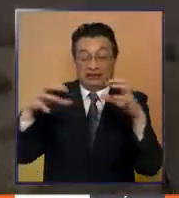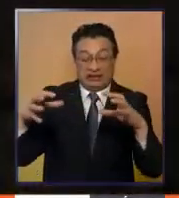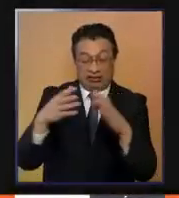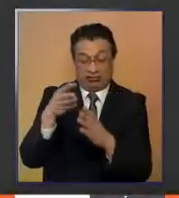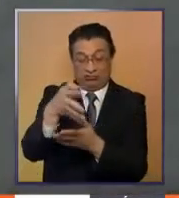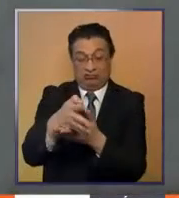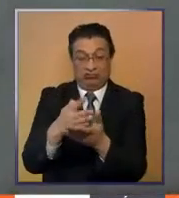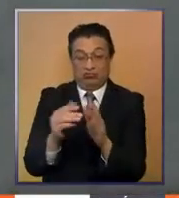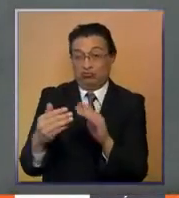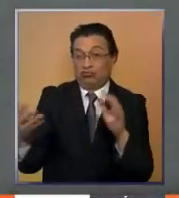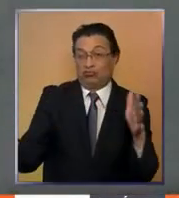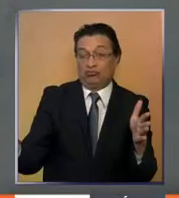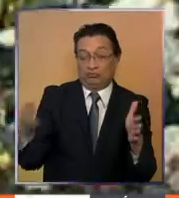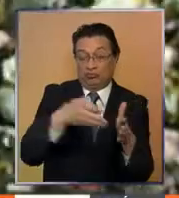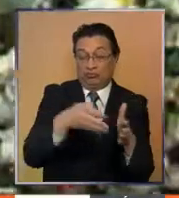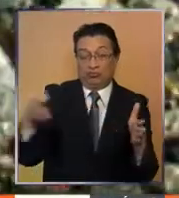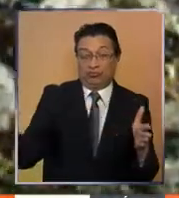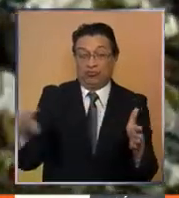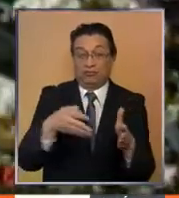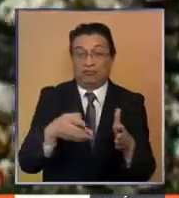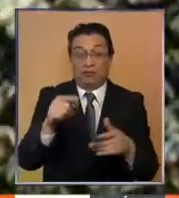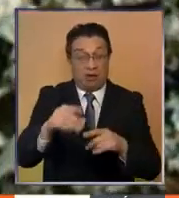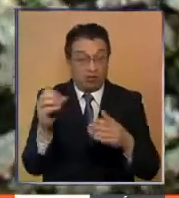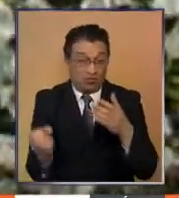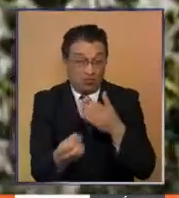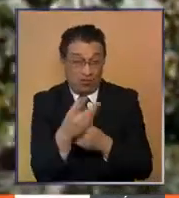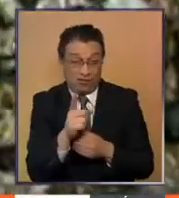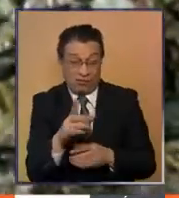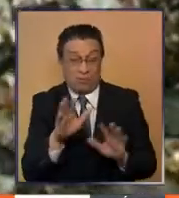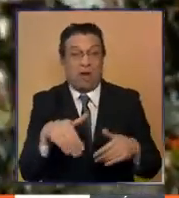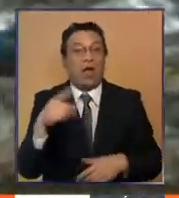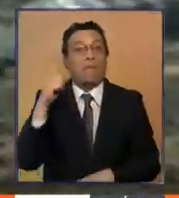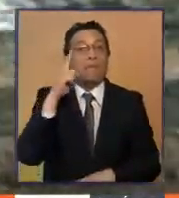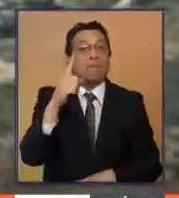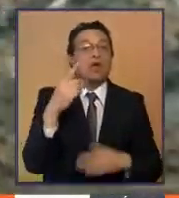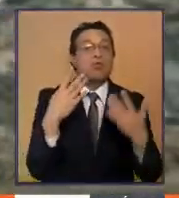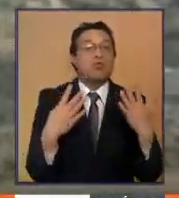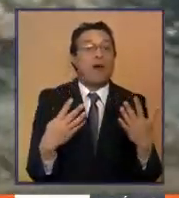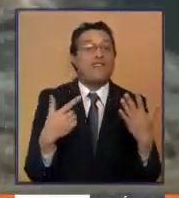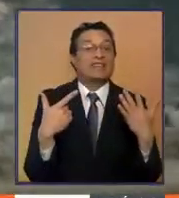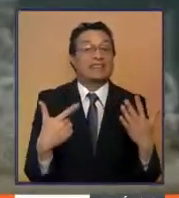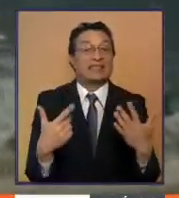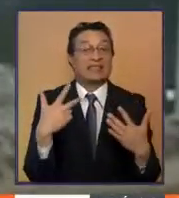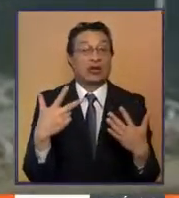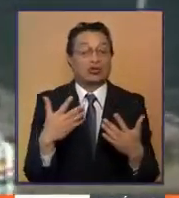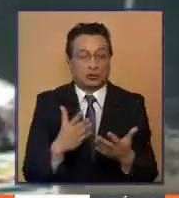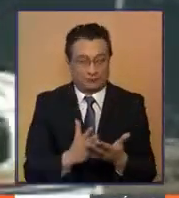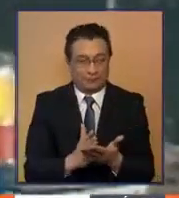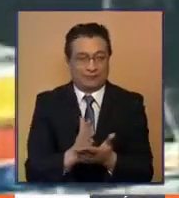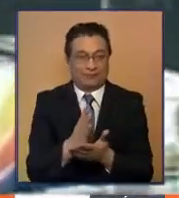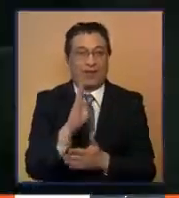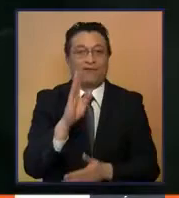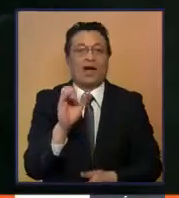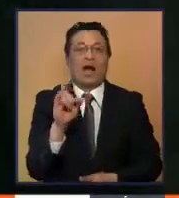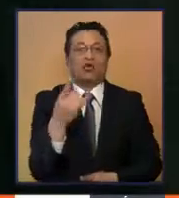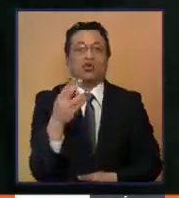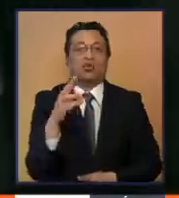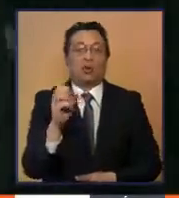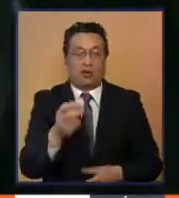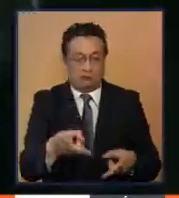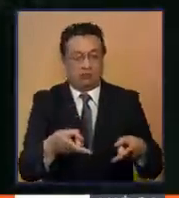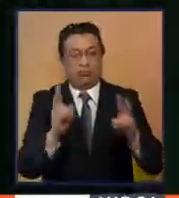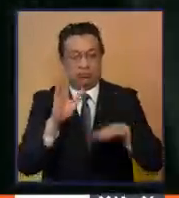reja. Pero la historia de este lugar no es nueva. El año 1978 comenzó a funcionar como basural autorizado en la